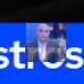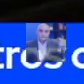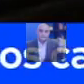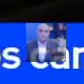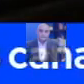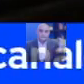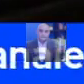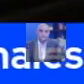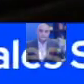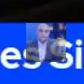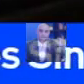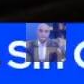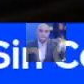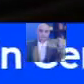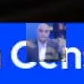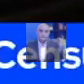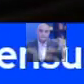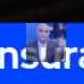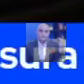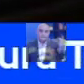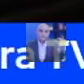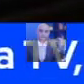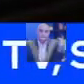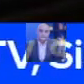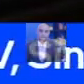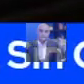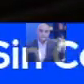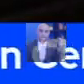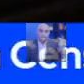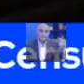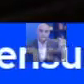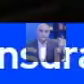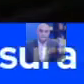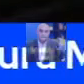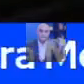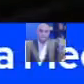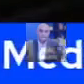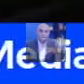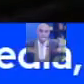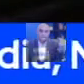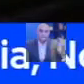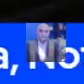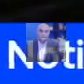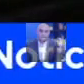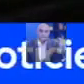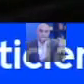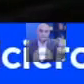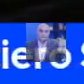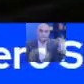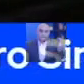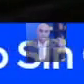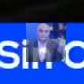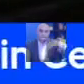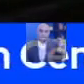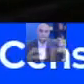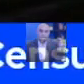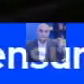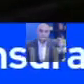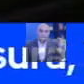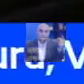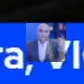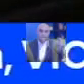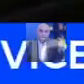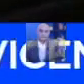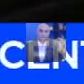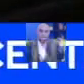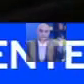Damián Cepeda y Xóchitl Gálvez, sigan lucrando con el tema de la muerte de los periodistas. Esta